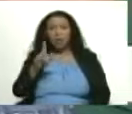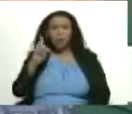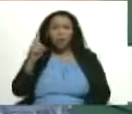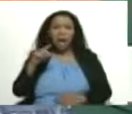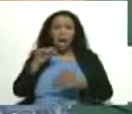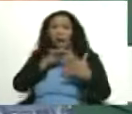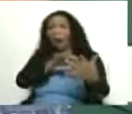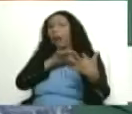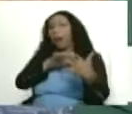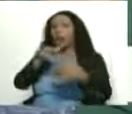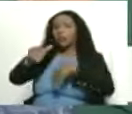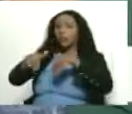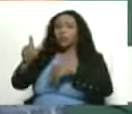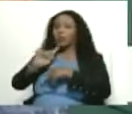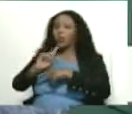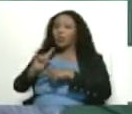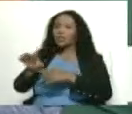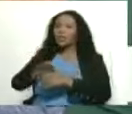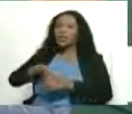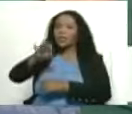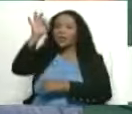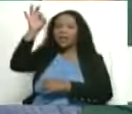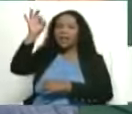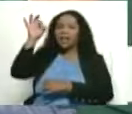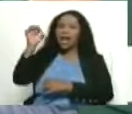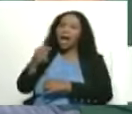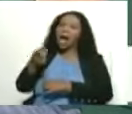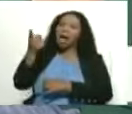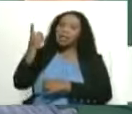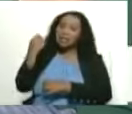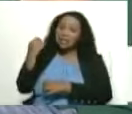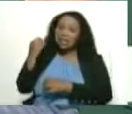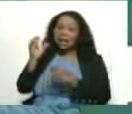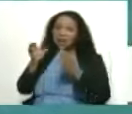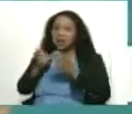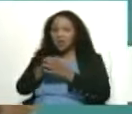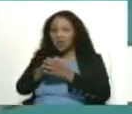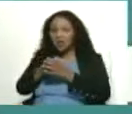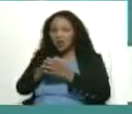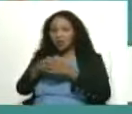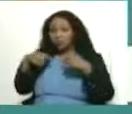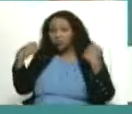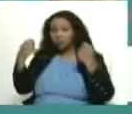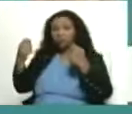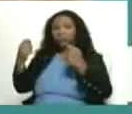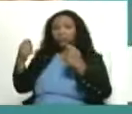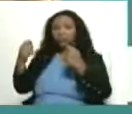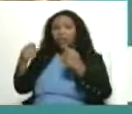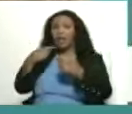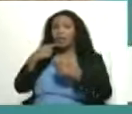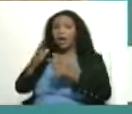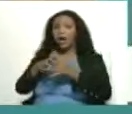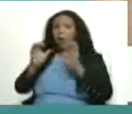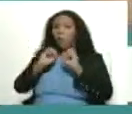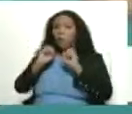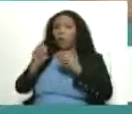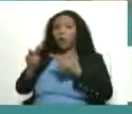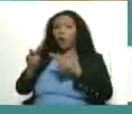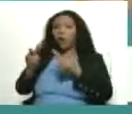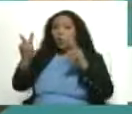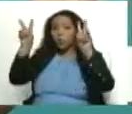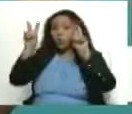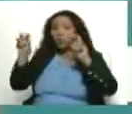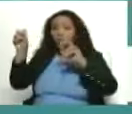batalla electoral, sino una batalla espiritual. Creo que ayer en la reunión del comando también te escuchaba decir que esto es la gran oportunidad para una